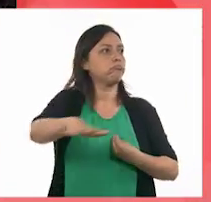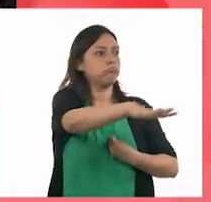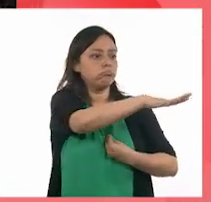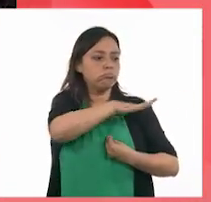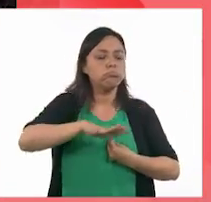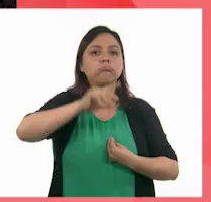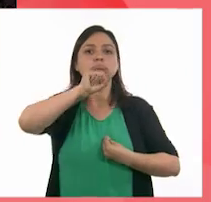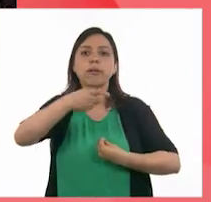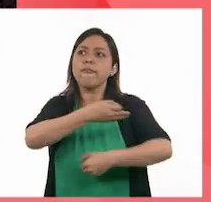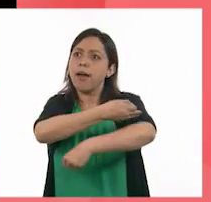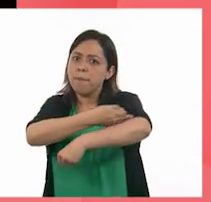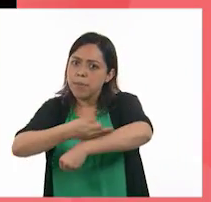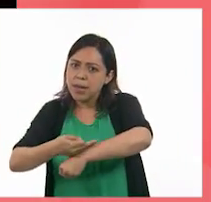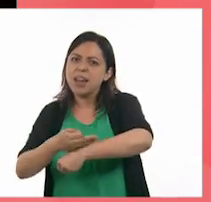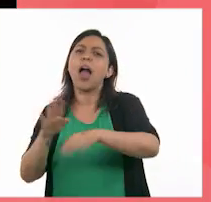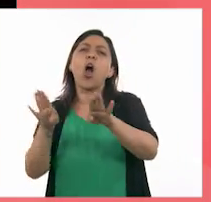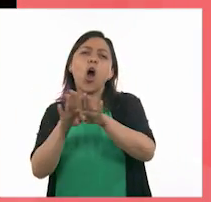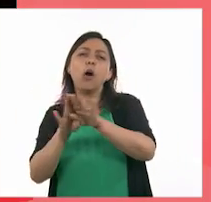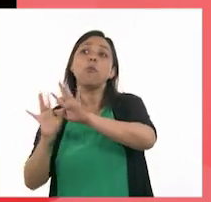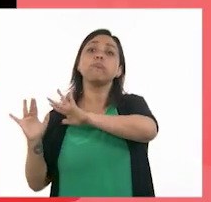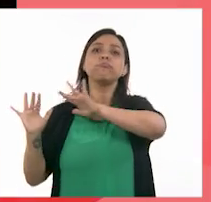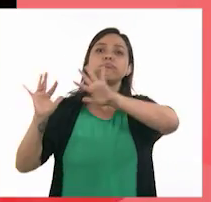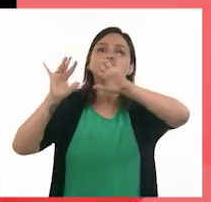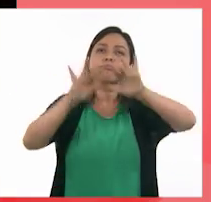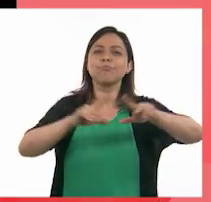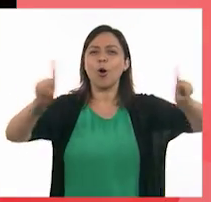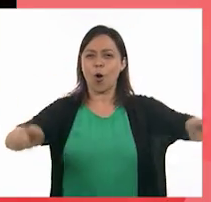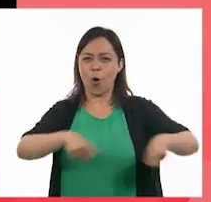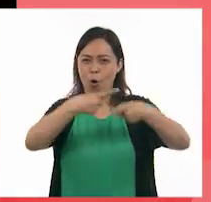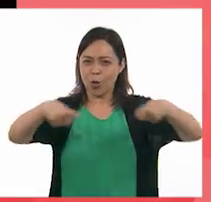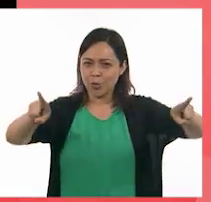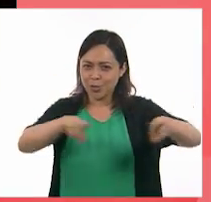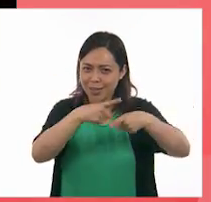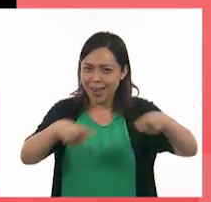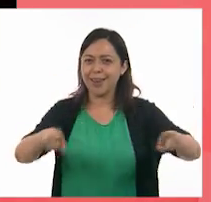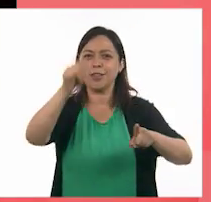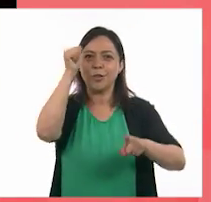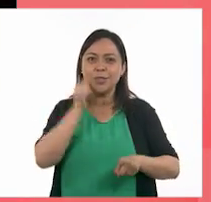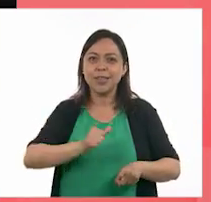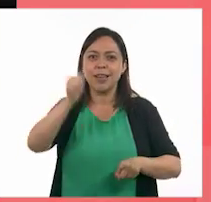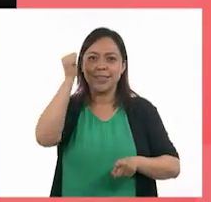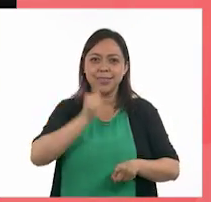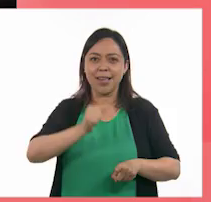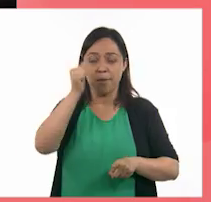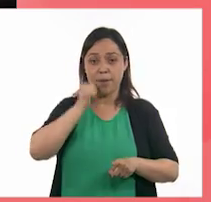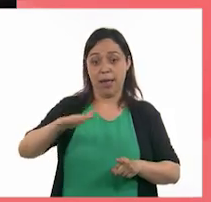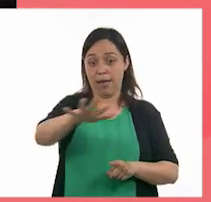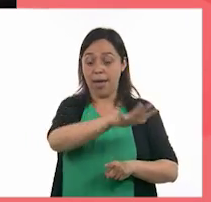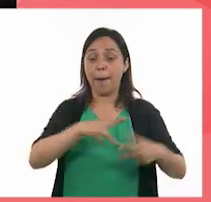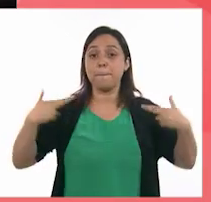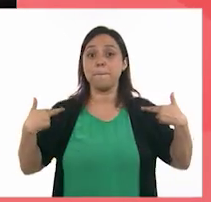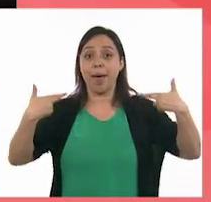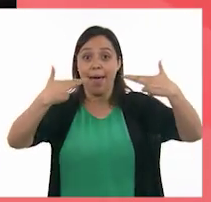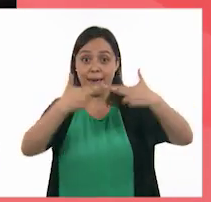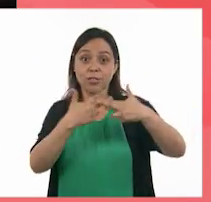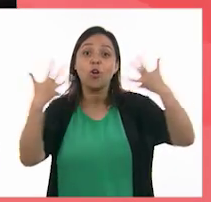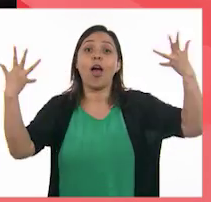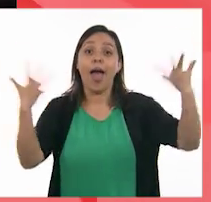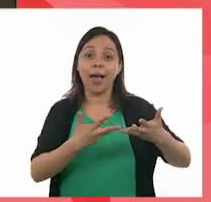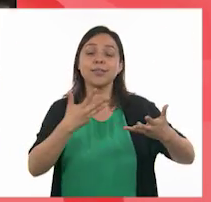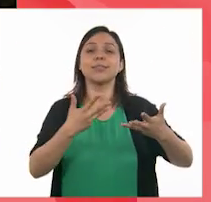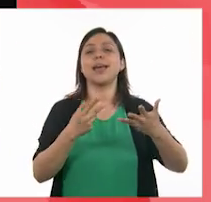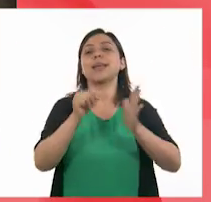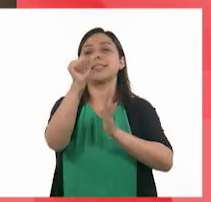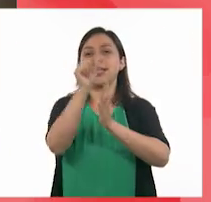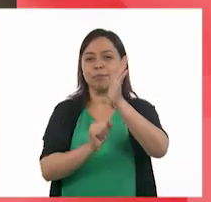familia, pues asistiendo a los conciertos que se organizan alrededor del repertorio que nuestro claustro de maestros y directores monta cada